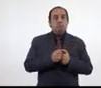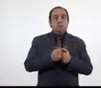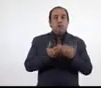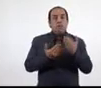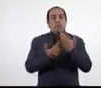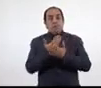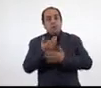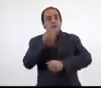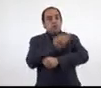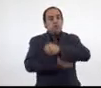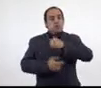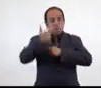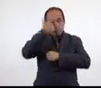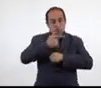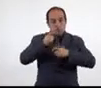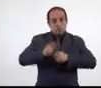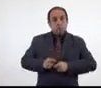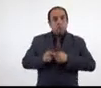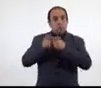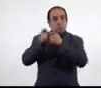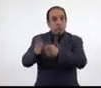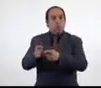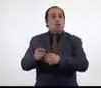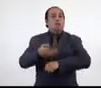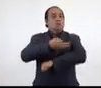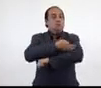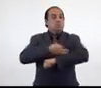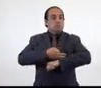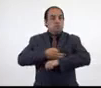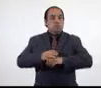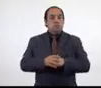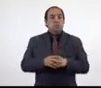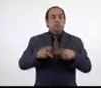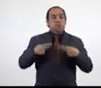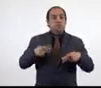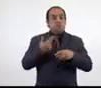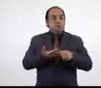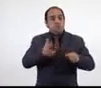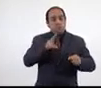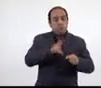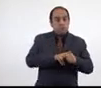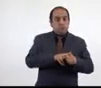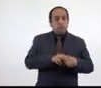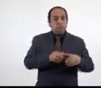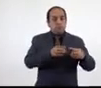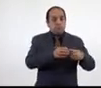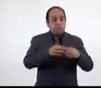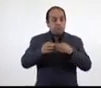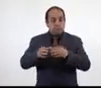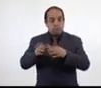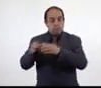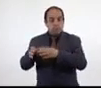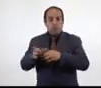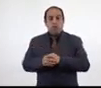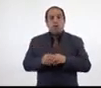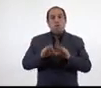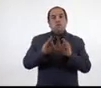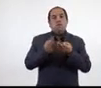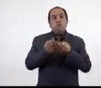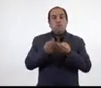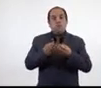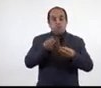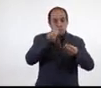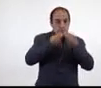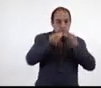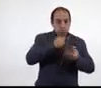y en la noche se está proveyendo a las familias de los familiares hospitalizados también medidas de alimentación en